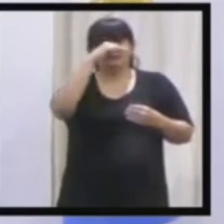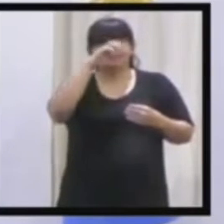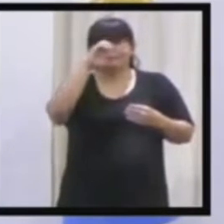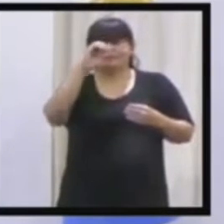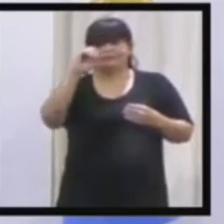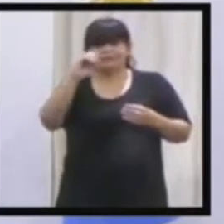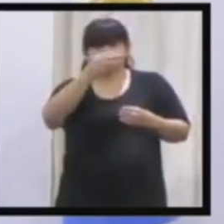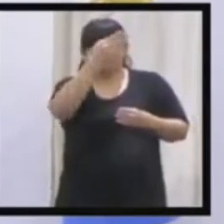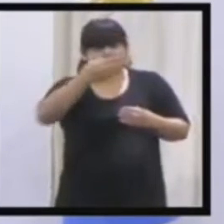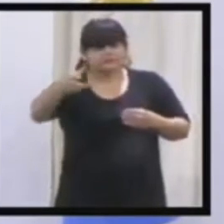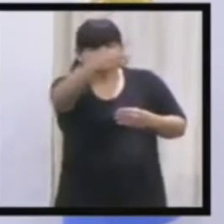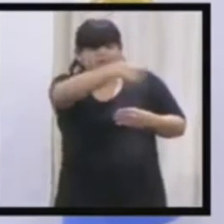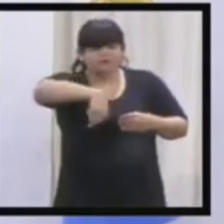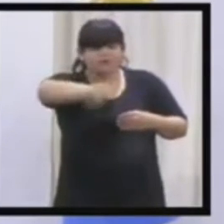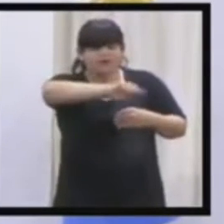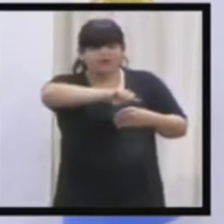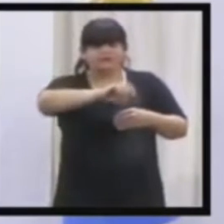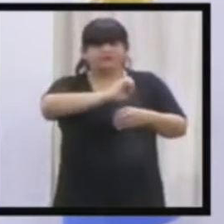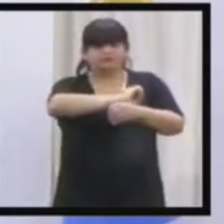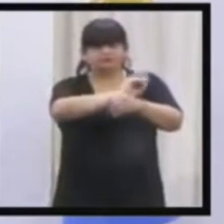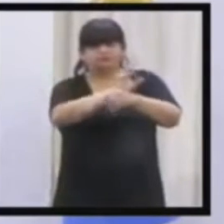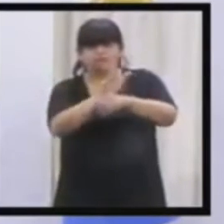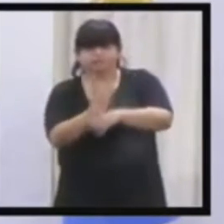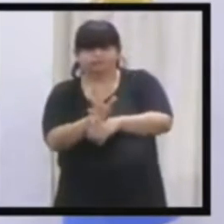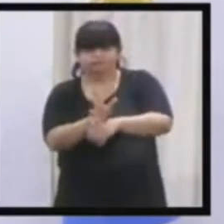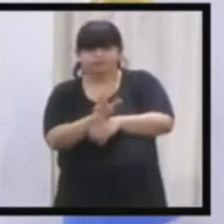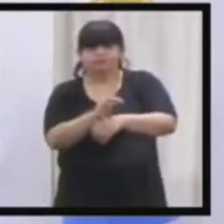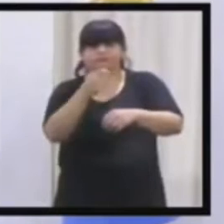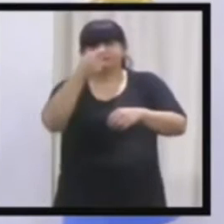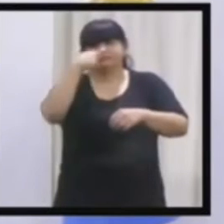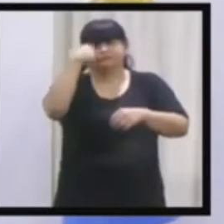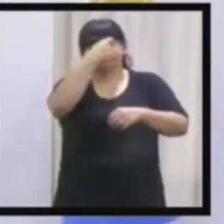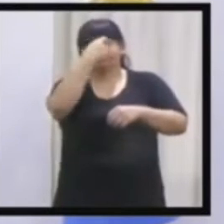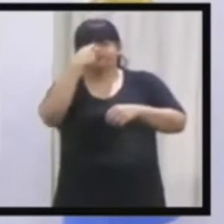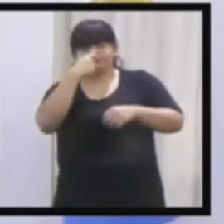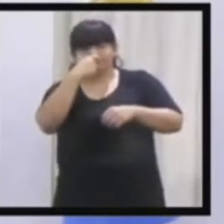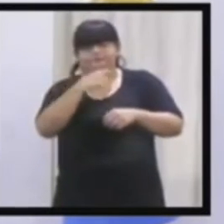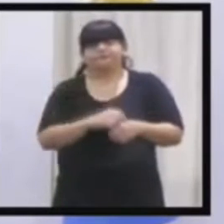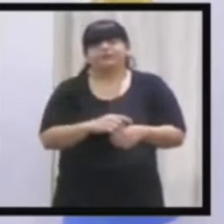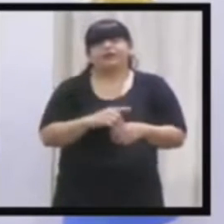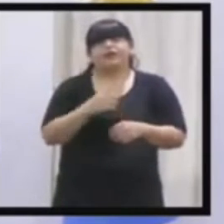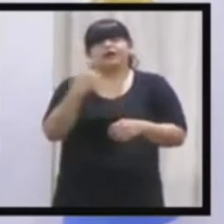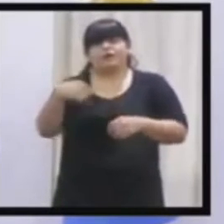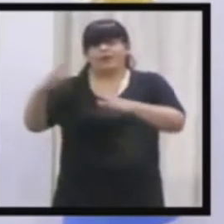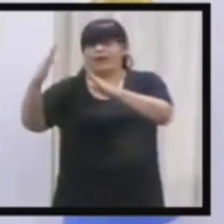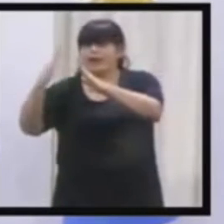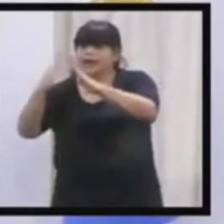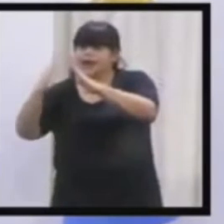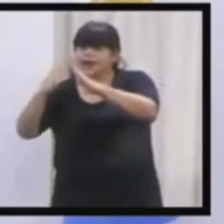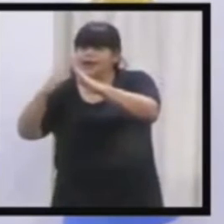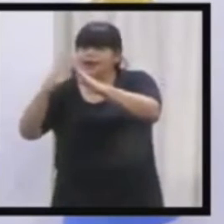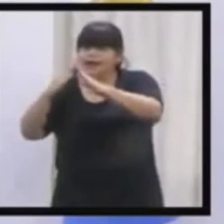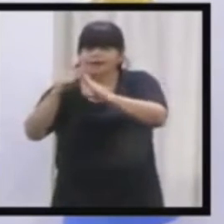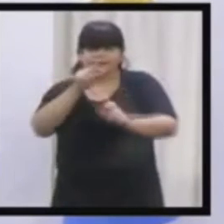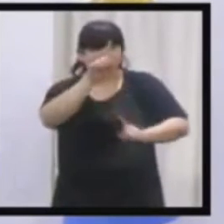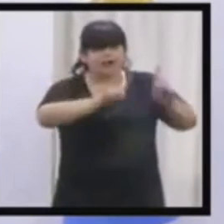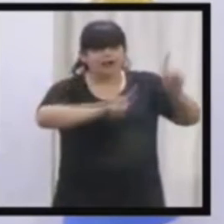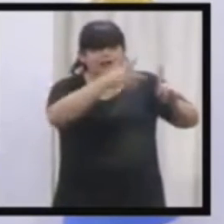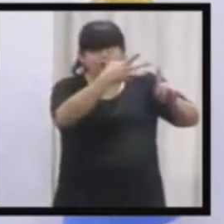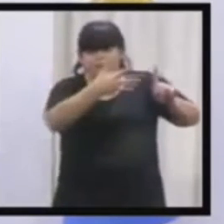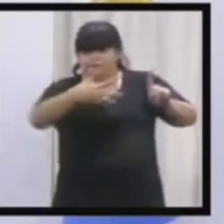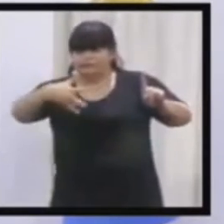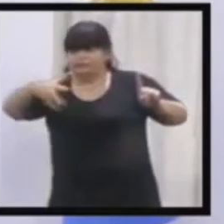Tenemos que comentar que se han recuperado 104 pacientes, es decir, ya se logró el alta de 104